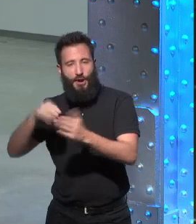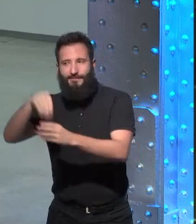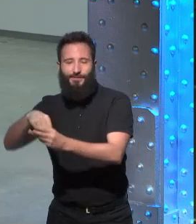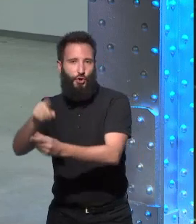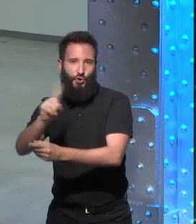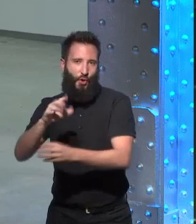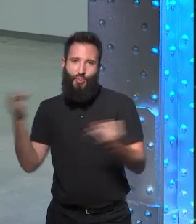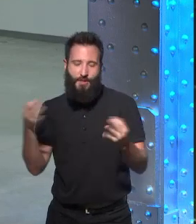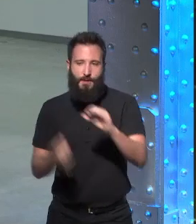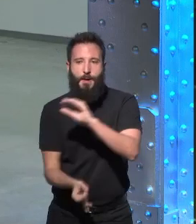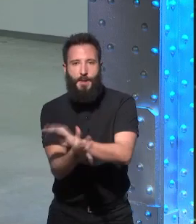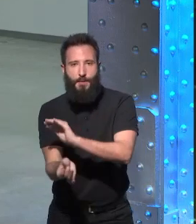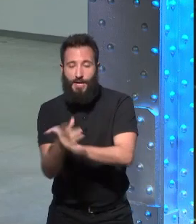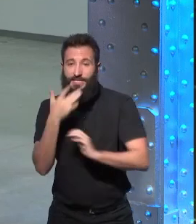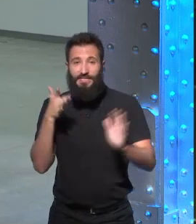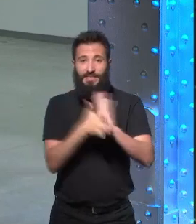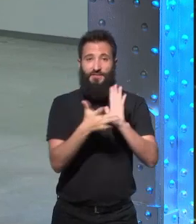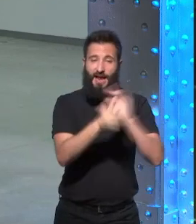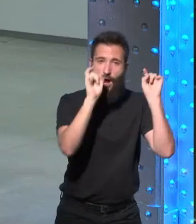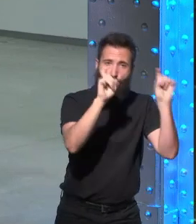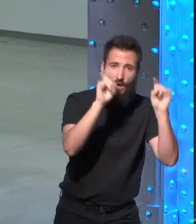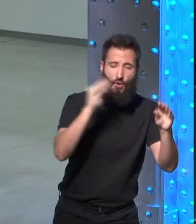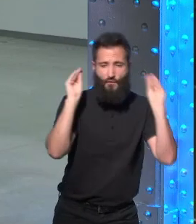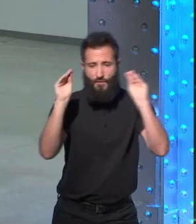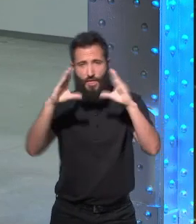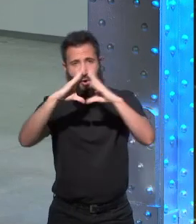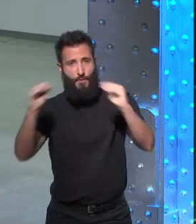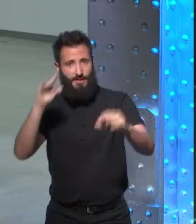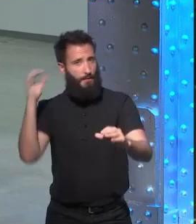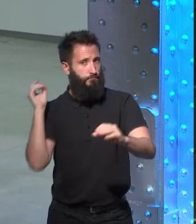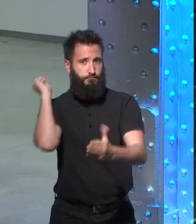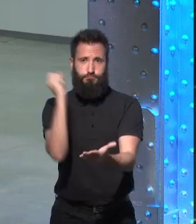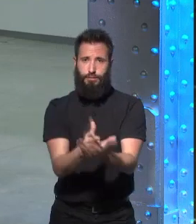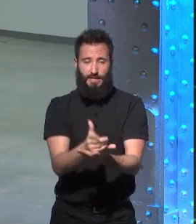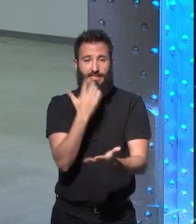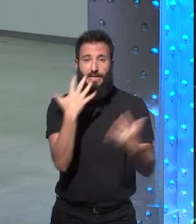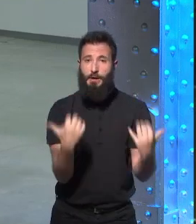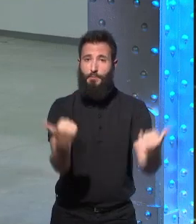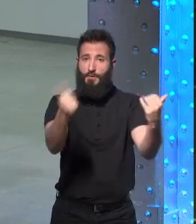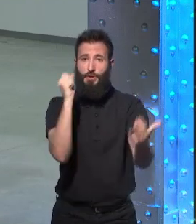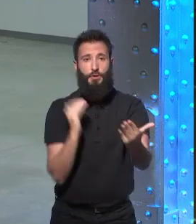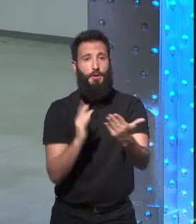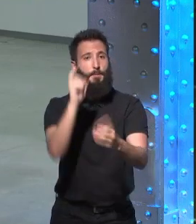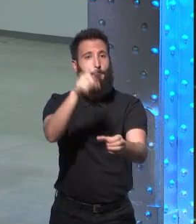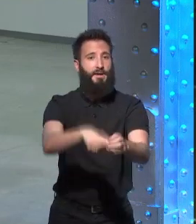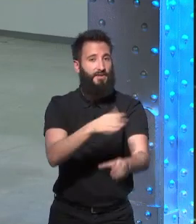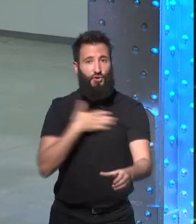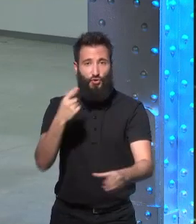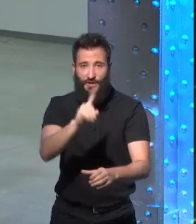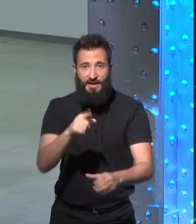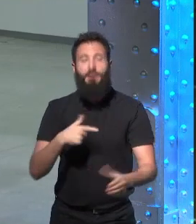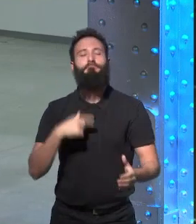probablemente de la educación, de la formación y de la universidad. Si nadie quiere intervenir, daré la palabra. Ahí hay una joven.